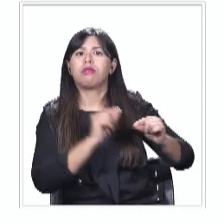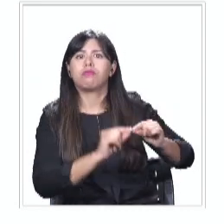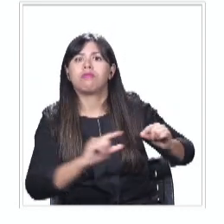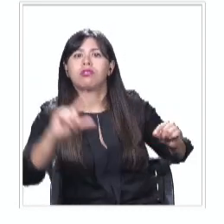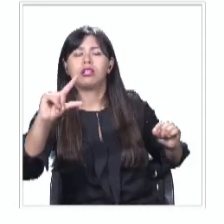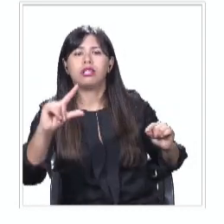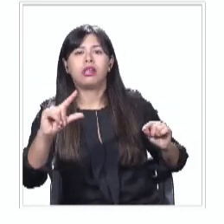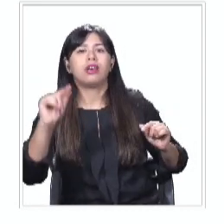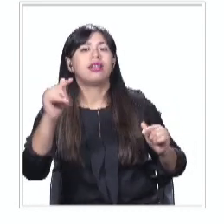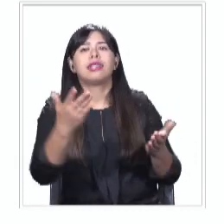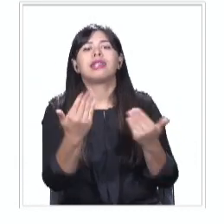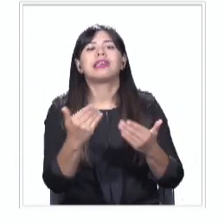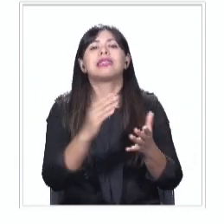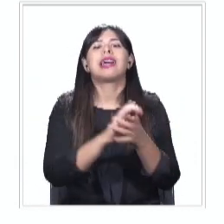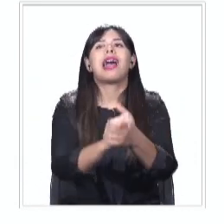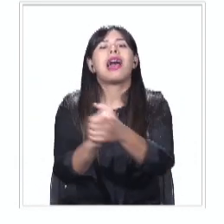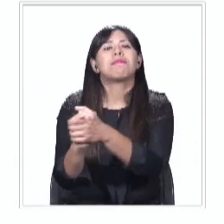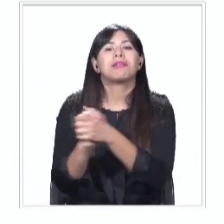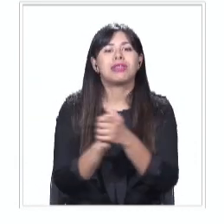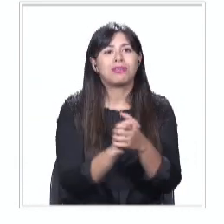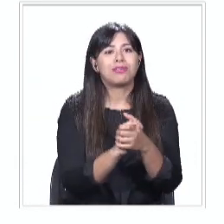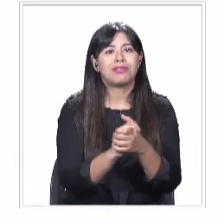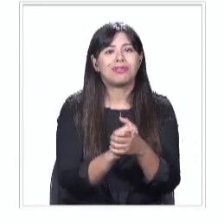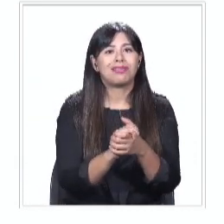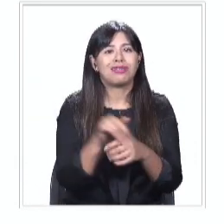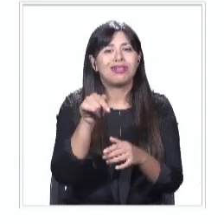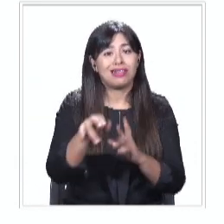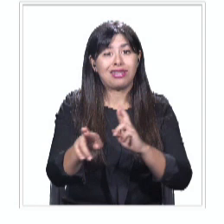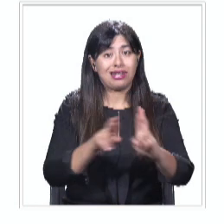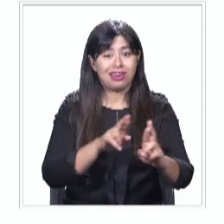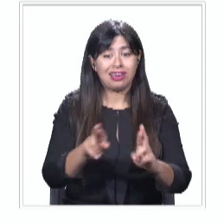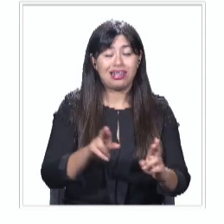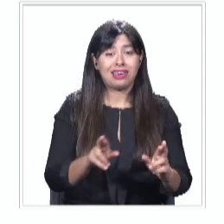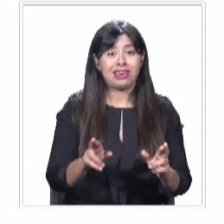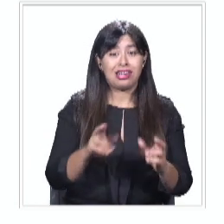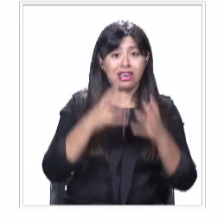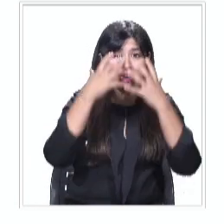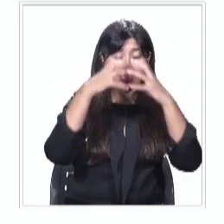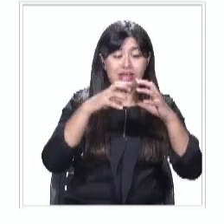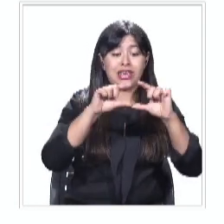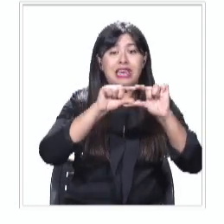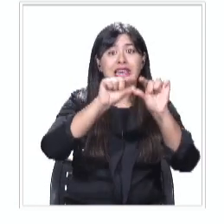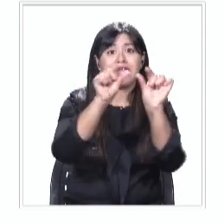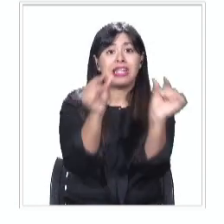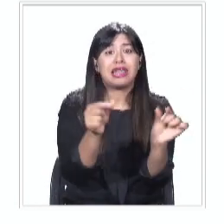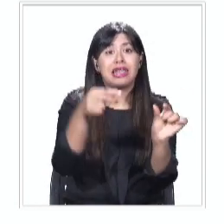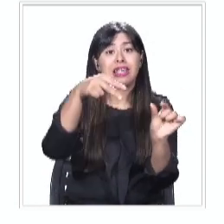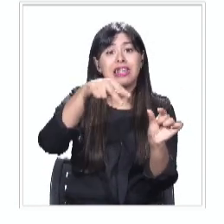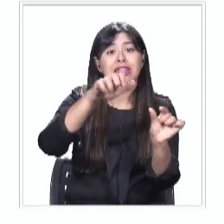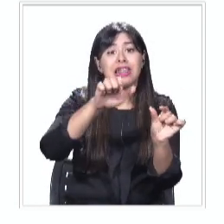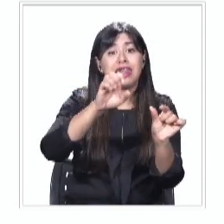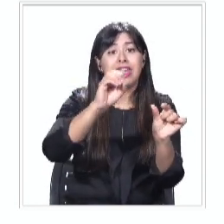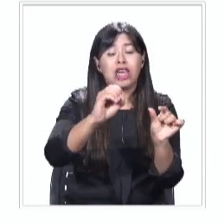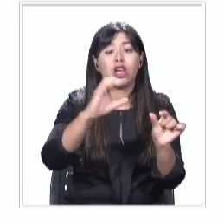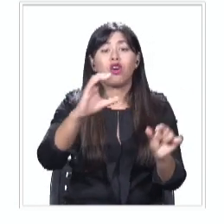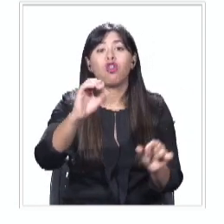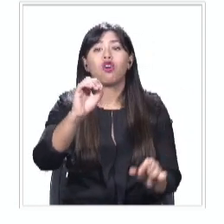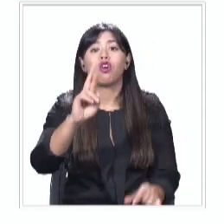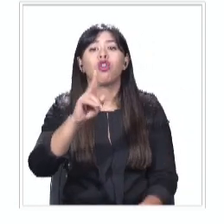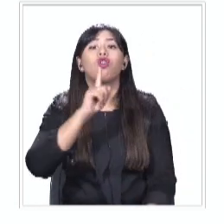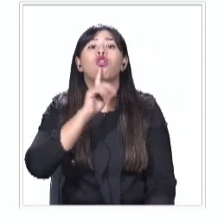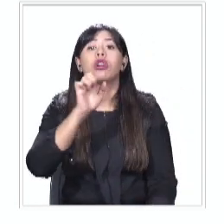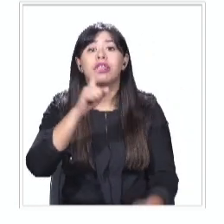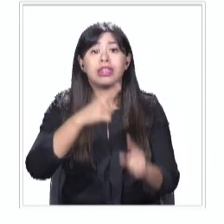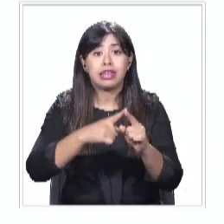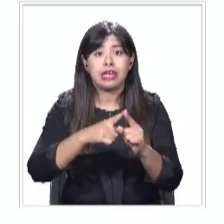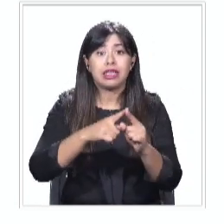de tener amigos. Que existe una relación entre el grosor del neocórtex y el tamaño del grupo con el que